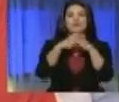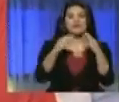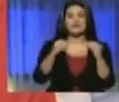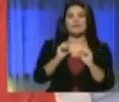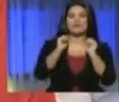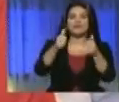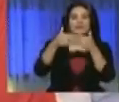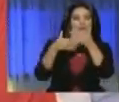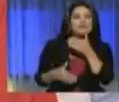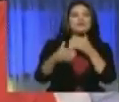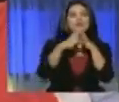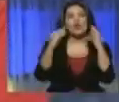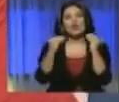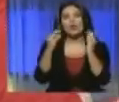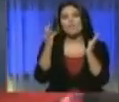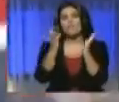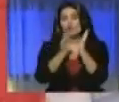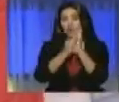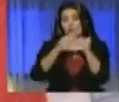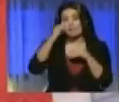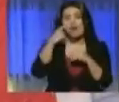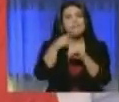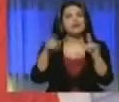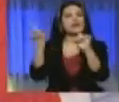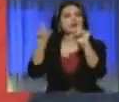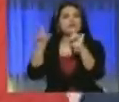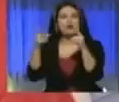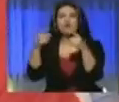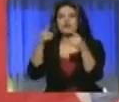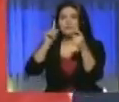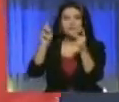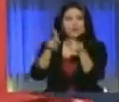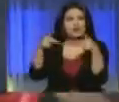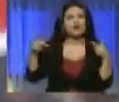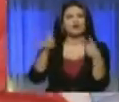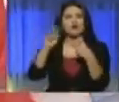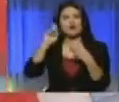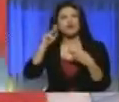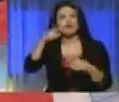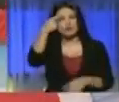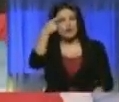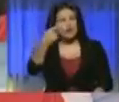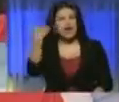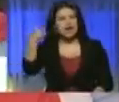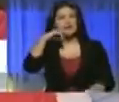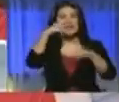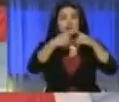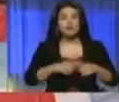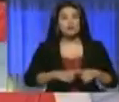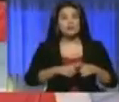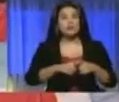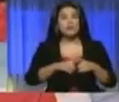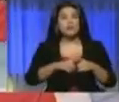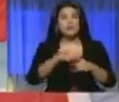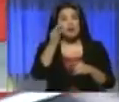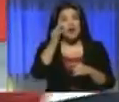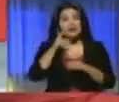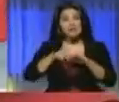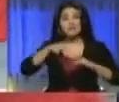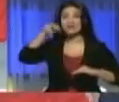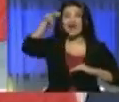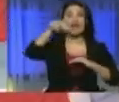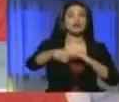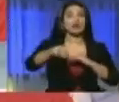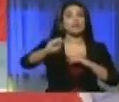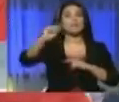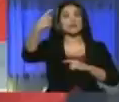de suma importancia. Pero los medios de comunicación nuevamente, presidente, recuérdese que la economía estaba arriba en el primer salto, y ella se relajó